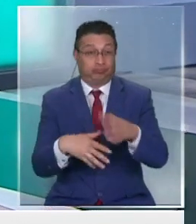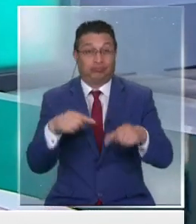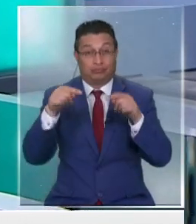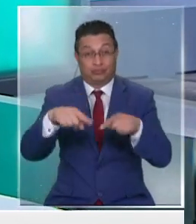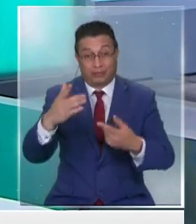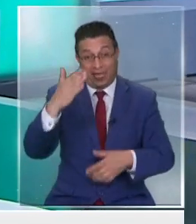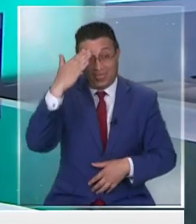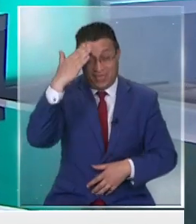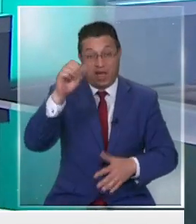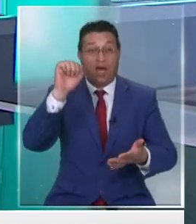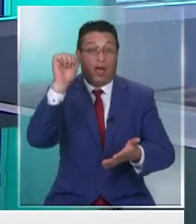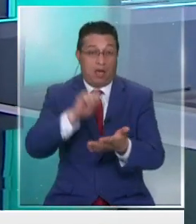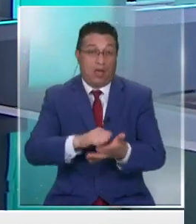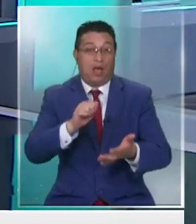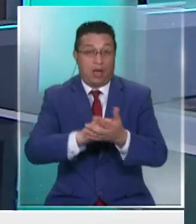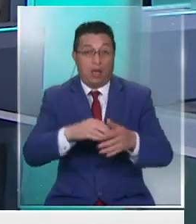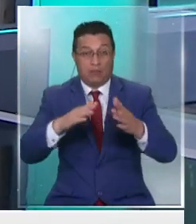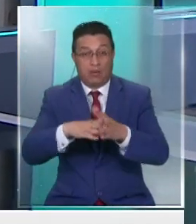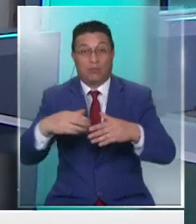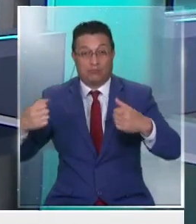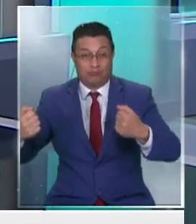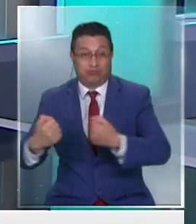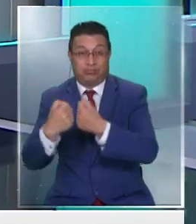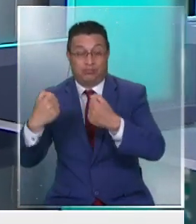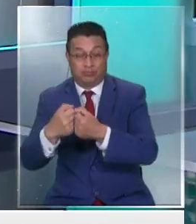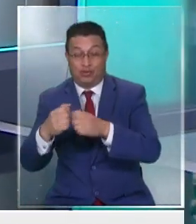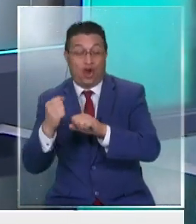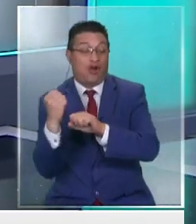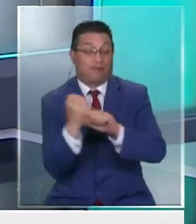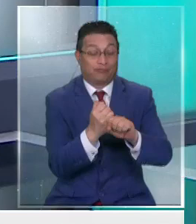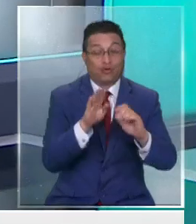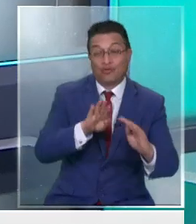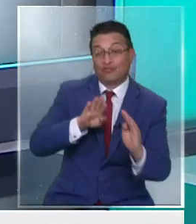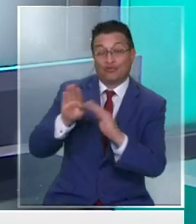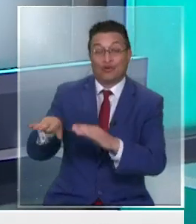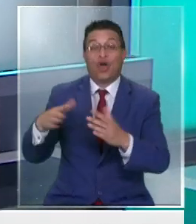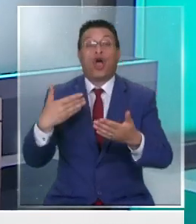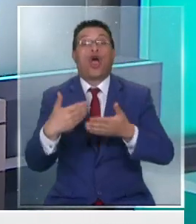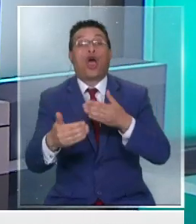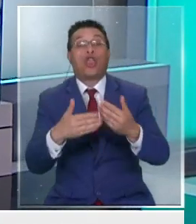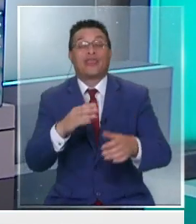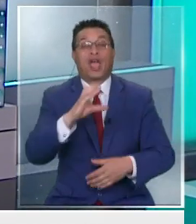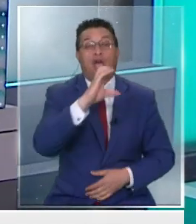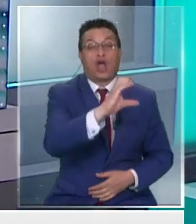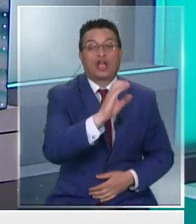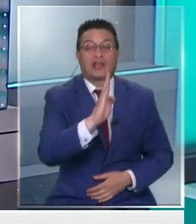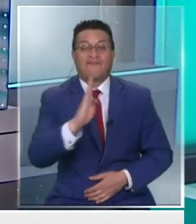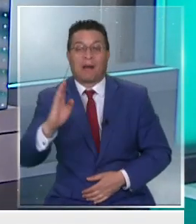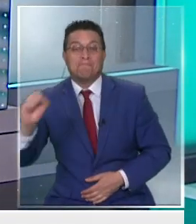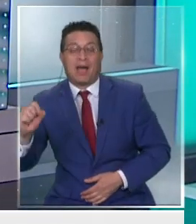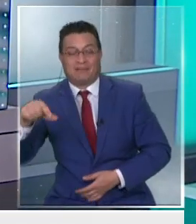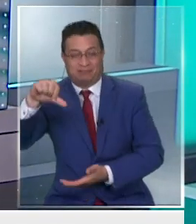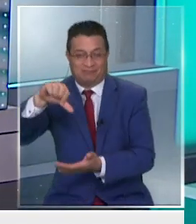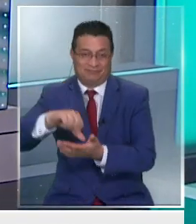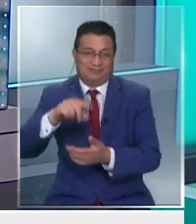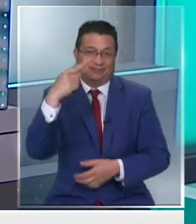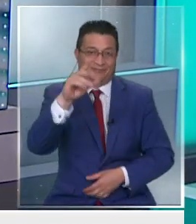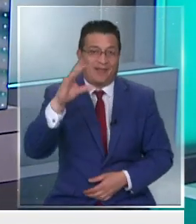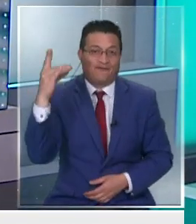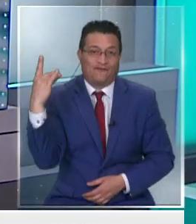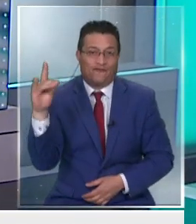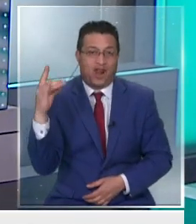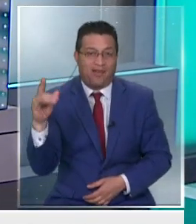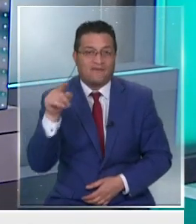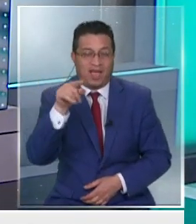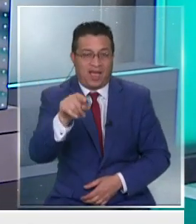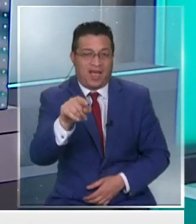dejaron esta jornada de protestas, choques entre oficialistas y opositores en la ciudad de Cochabamba, en el centro del país. Todo esto en el marco de